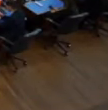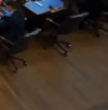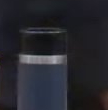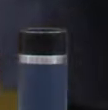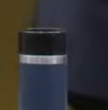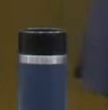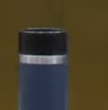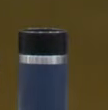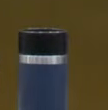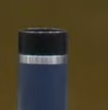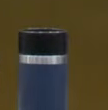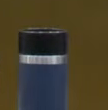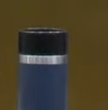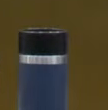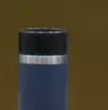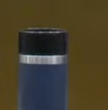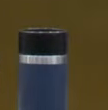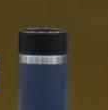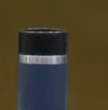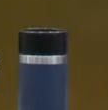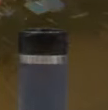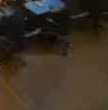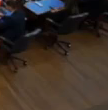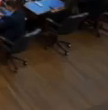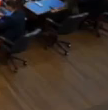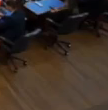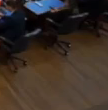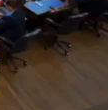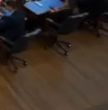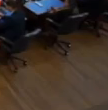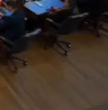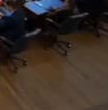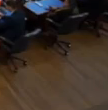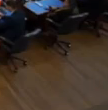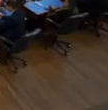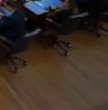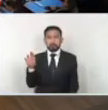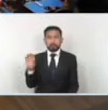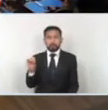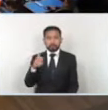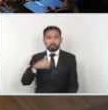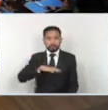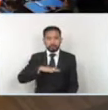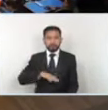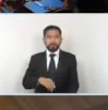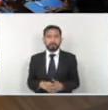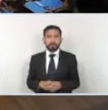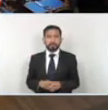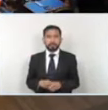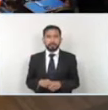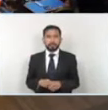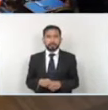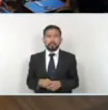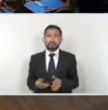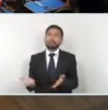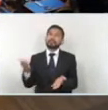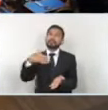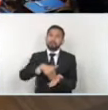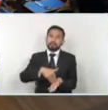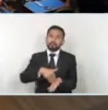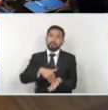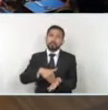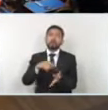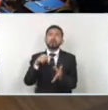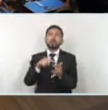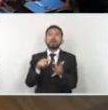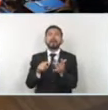Tiene la palabra diputada Marcela Villatoro. Buenas tardes. Nuevamente,